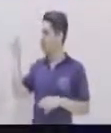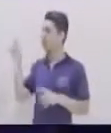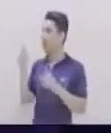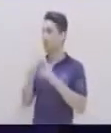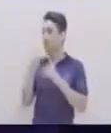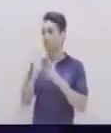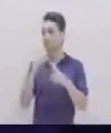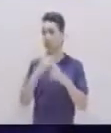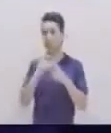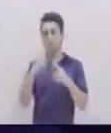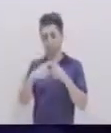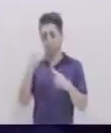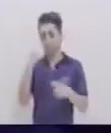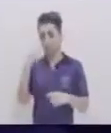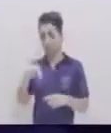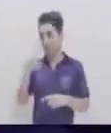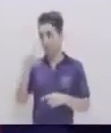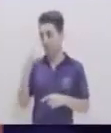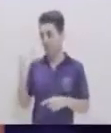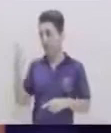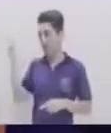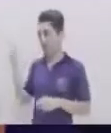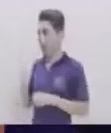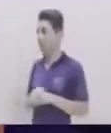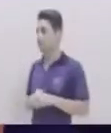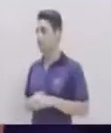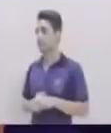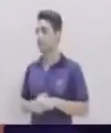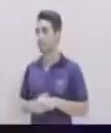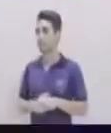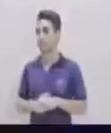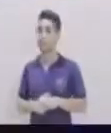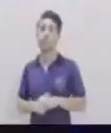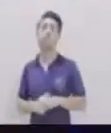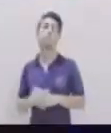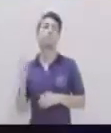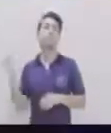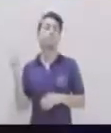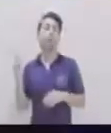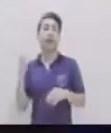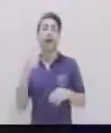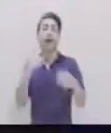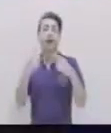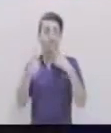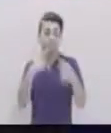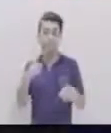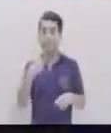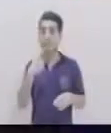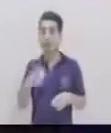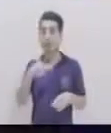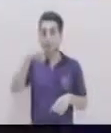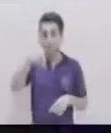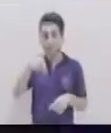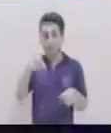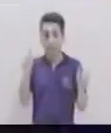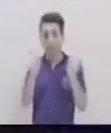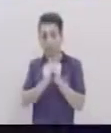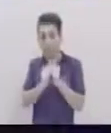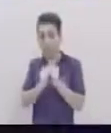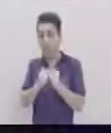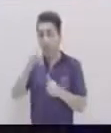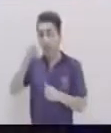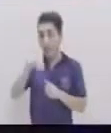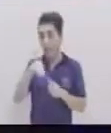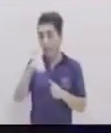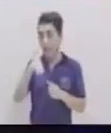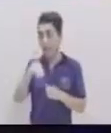ambú. Y acá vamos a ver otra regla fonológica. Y es que cuando la P está acompañada